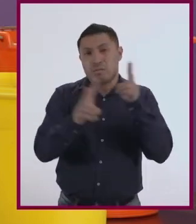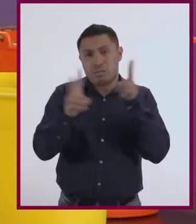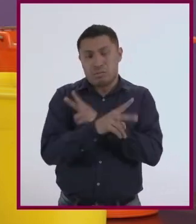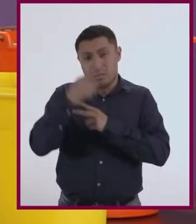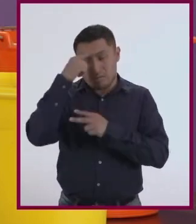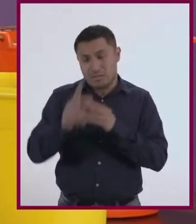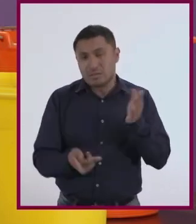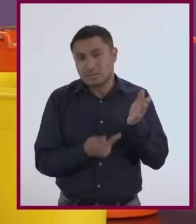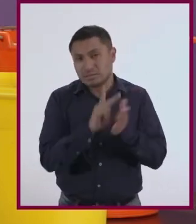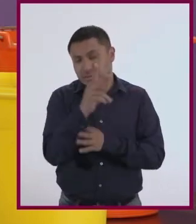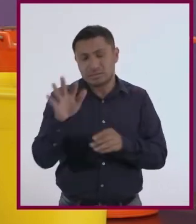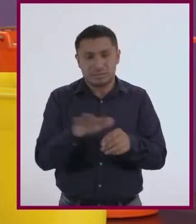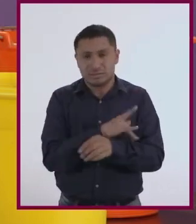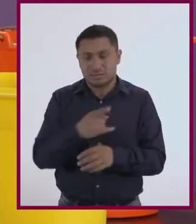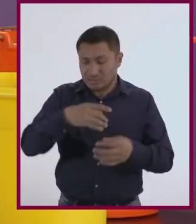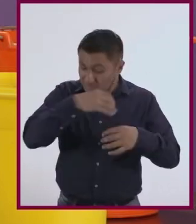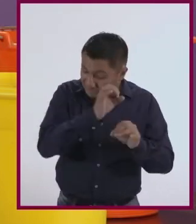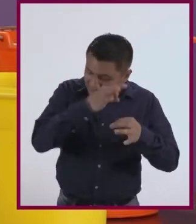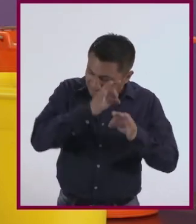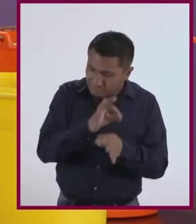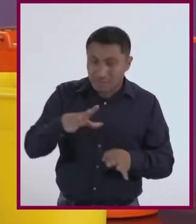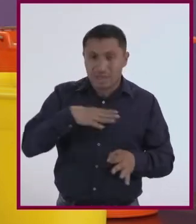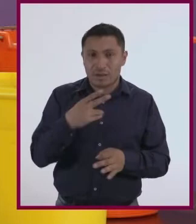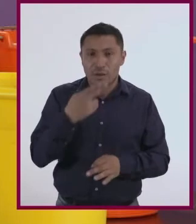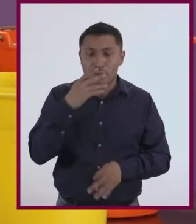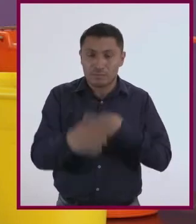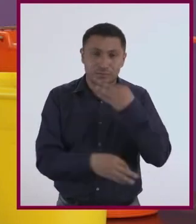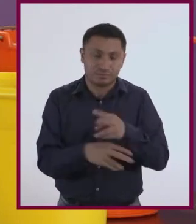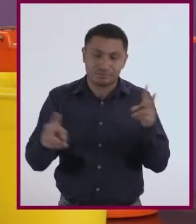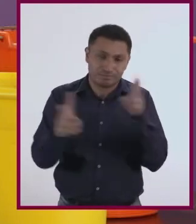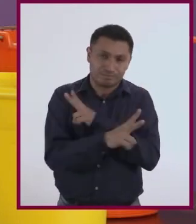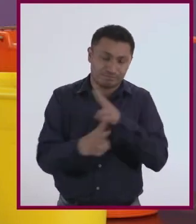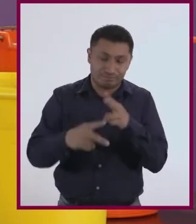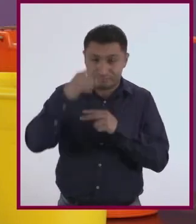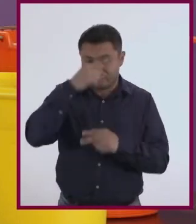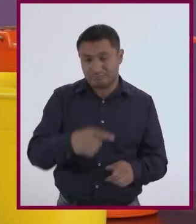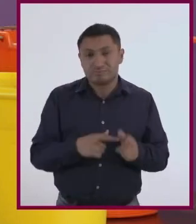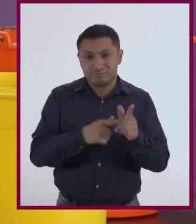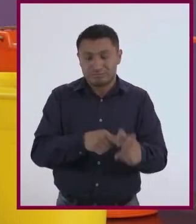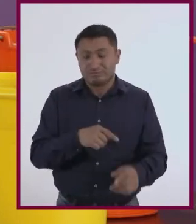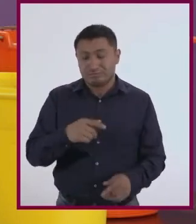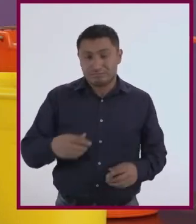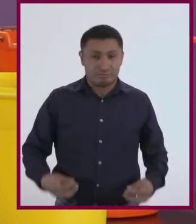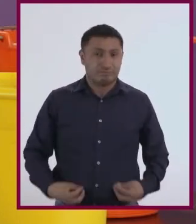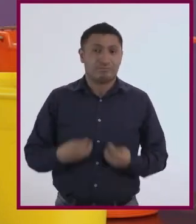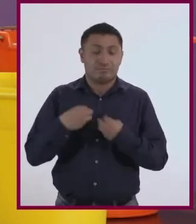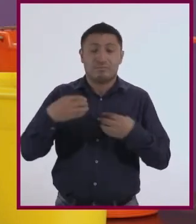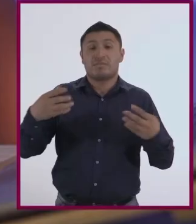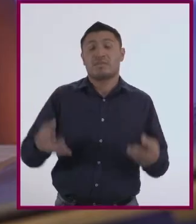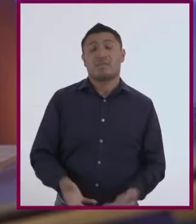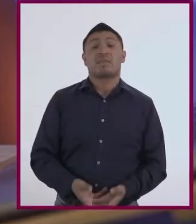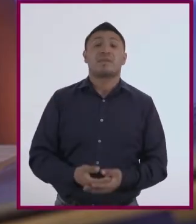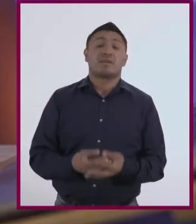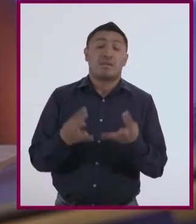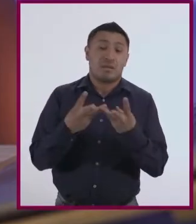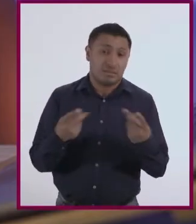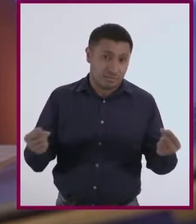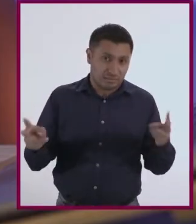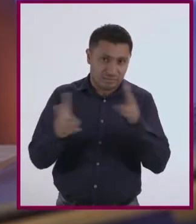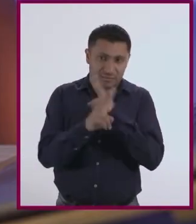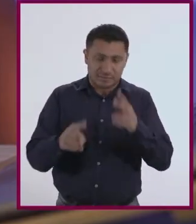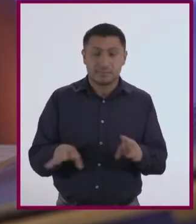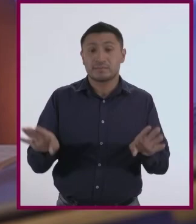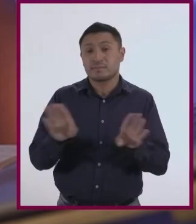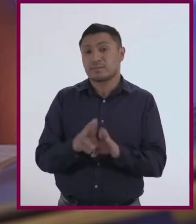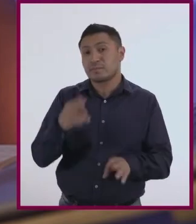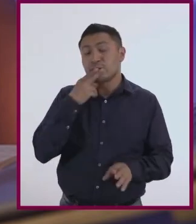disponible para las plantas, ya que los microorganismos presentes usarán todo el oxígeno del material para continuar sus procesos y lo agotarán. Oye, ¿y cómo está eso